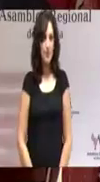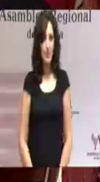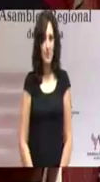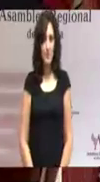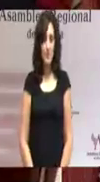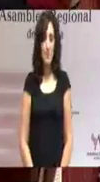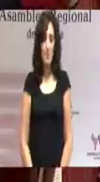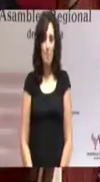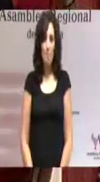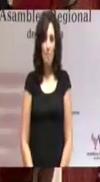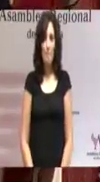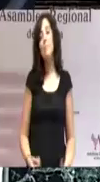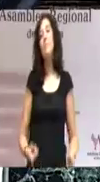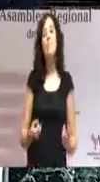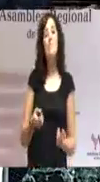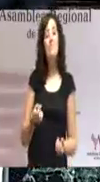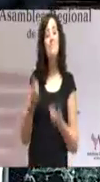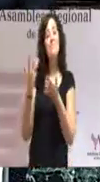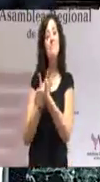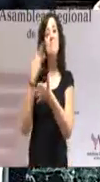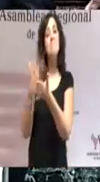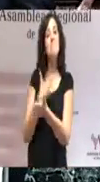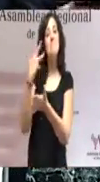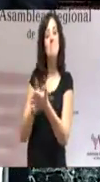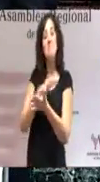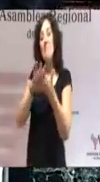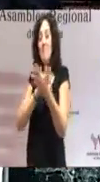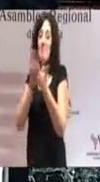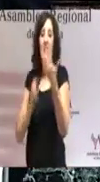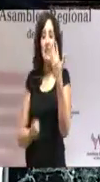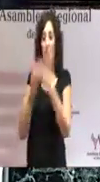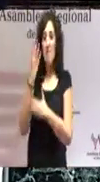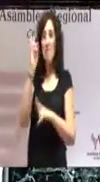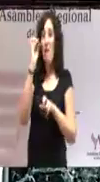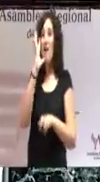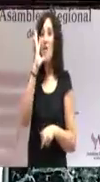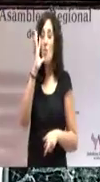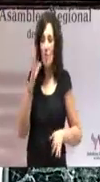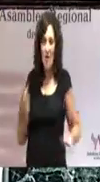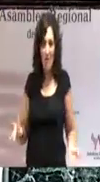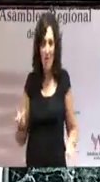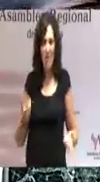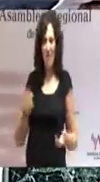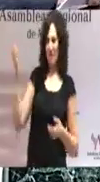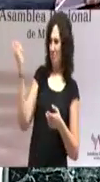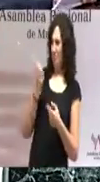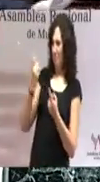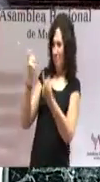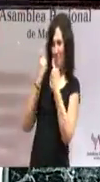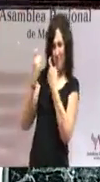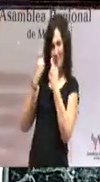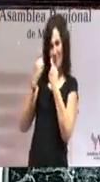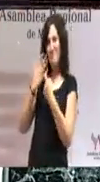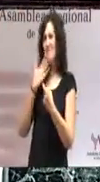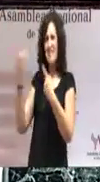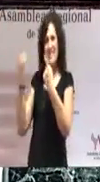Y nos habla esta mañana de agua. y viene a darnos una lección al